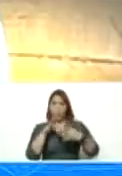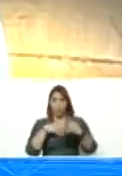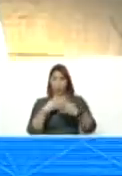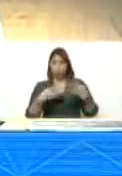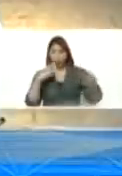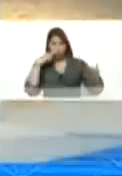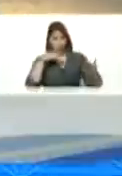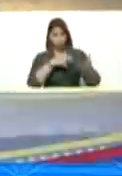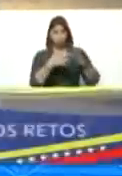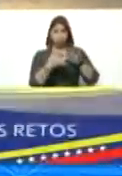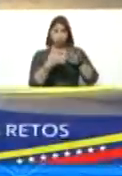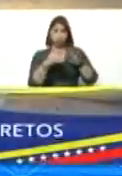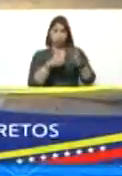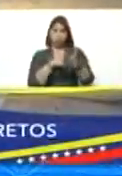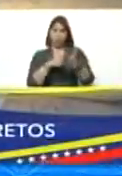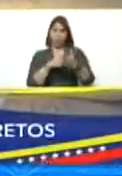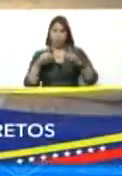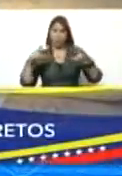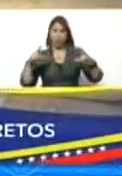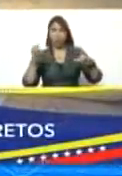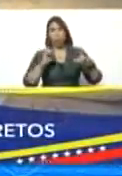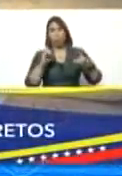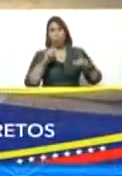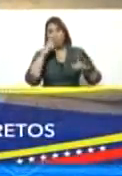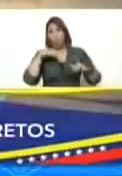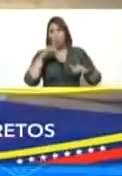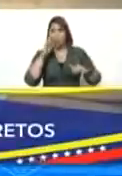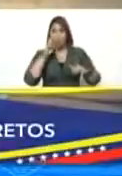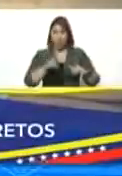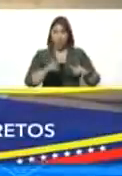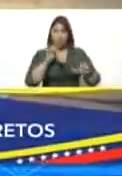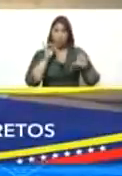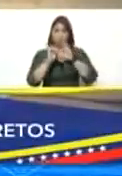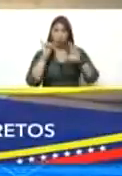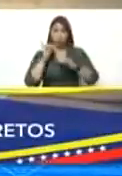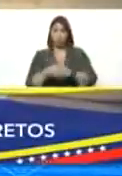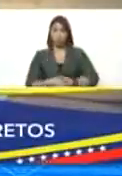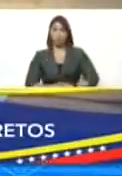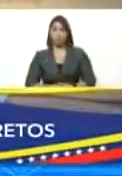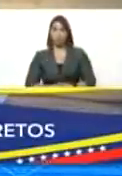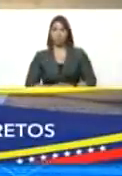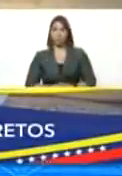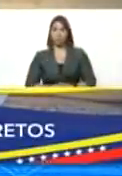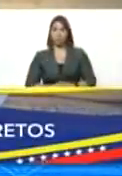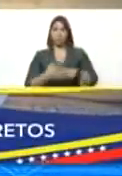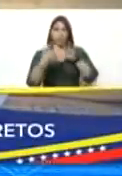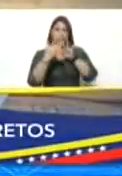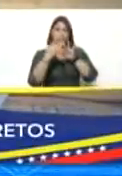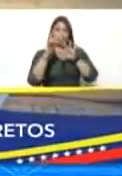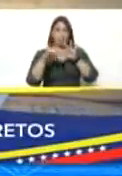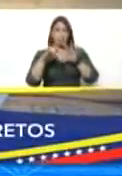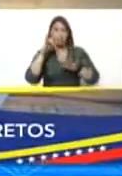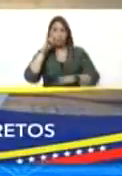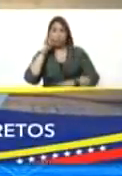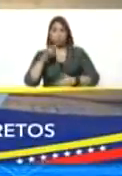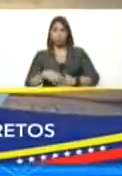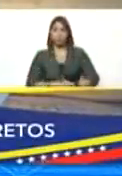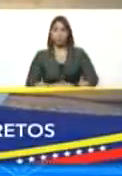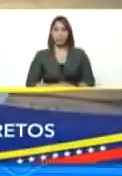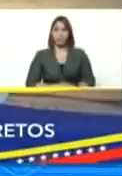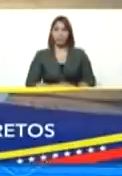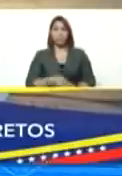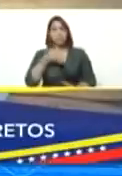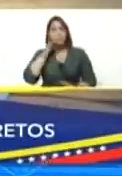conecta en su tableta o después lo ve en el canal de YouTube. Se conectan por Instagram,